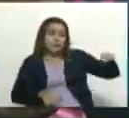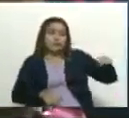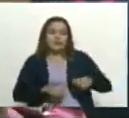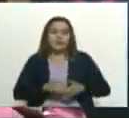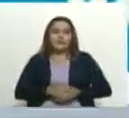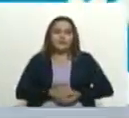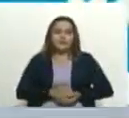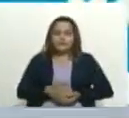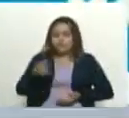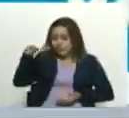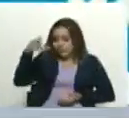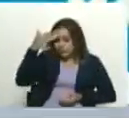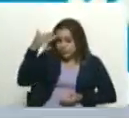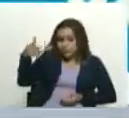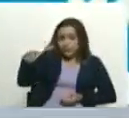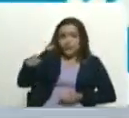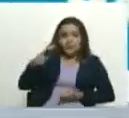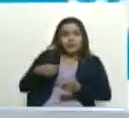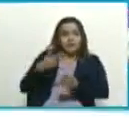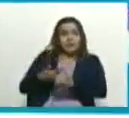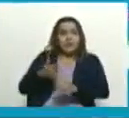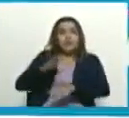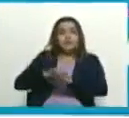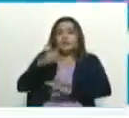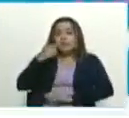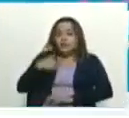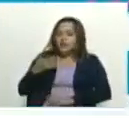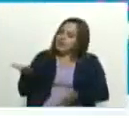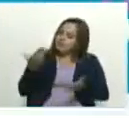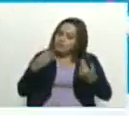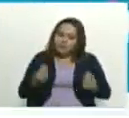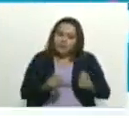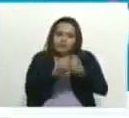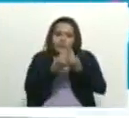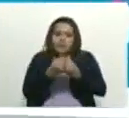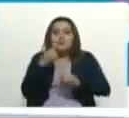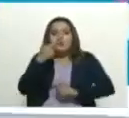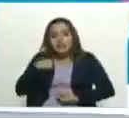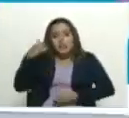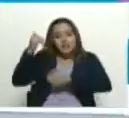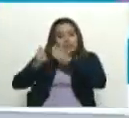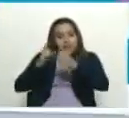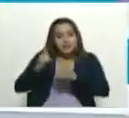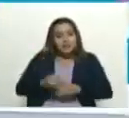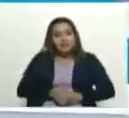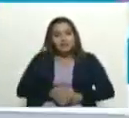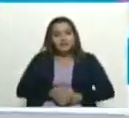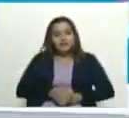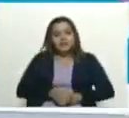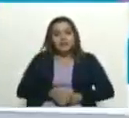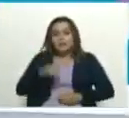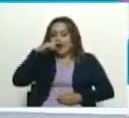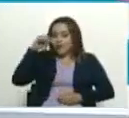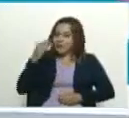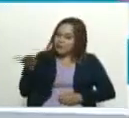Vamos a saludarla entonces, porque ella me dijo que la visitara. Dile. Me dijo en el video, ¿qué le dije? Maduro,